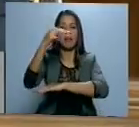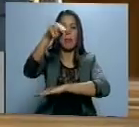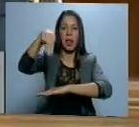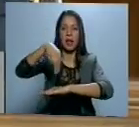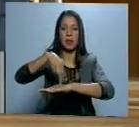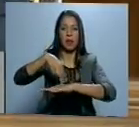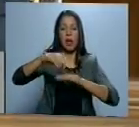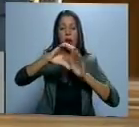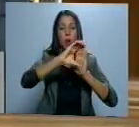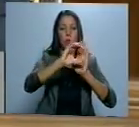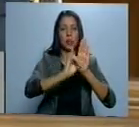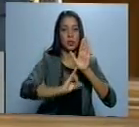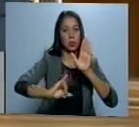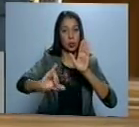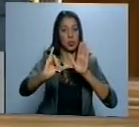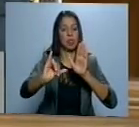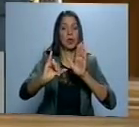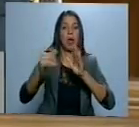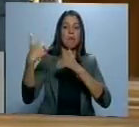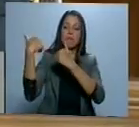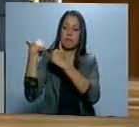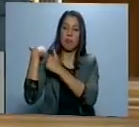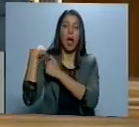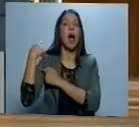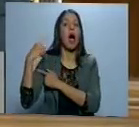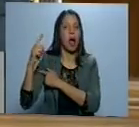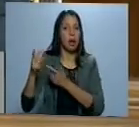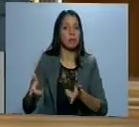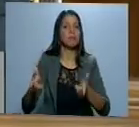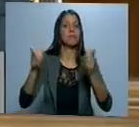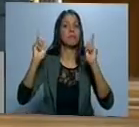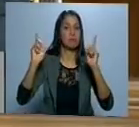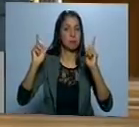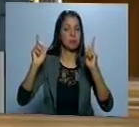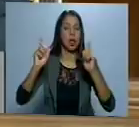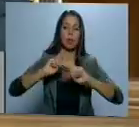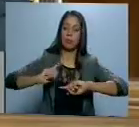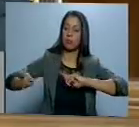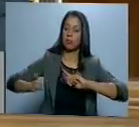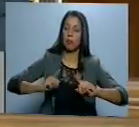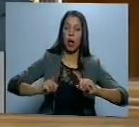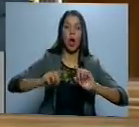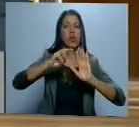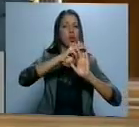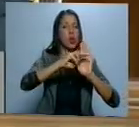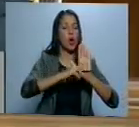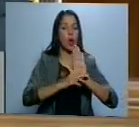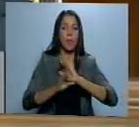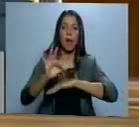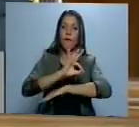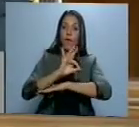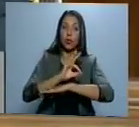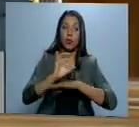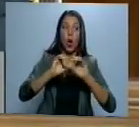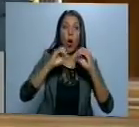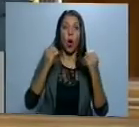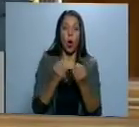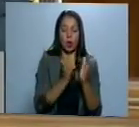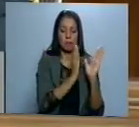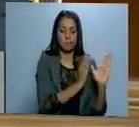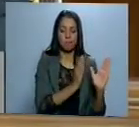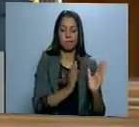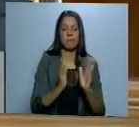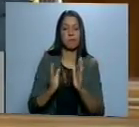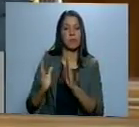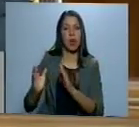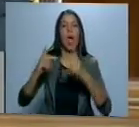Nacional Constituyente se encuentra facultada para adoptar medidas sobre las competencias, funcionamiento y organización de los órganos del